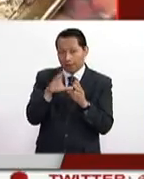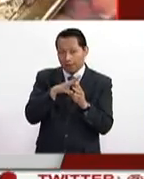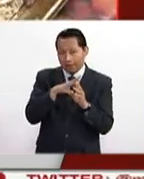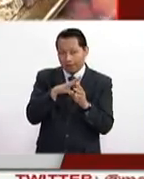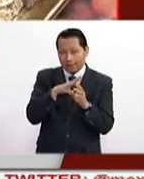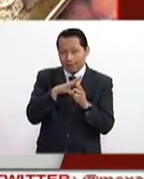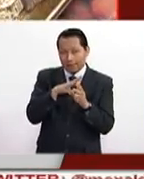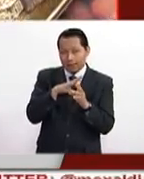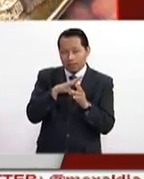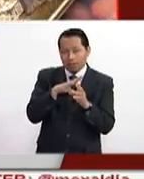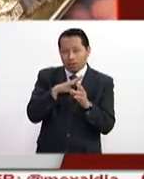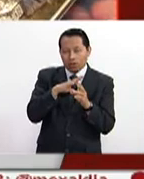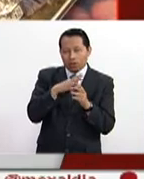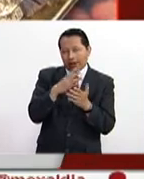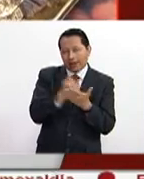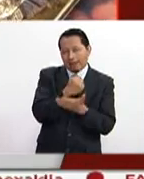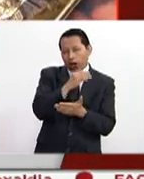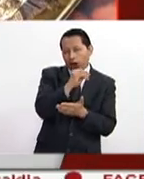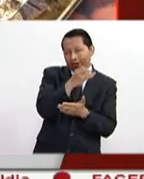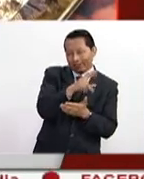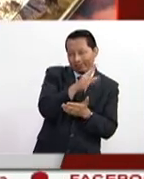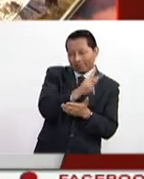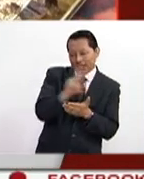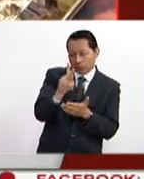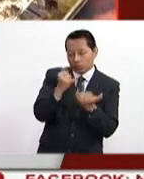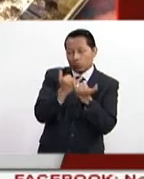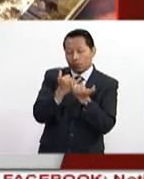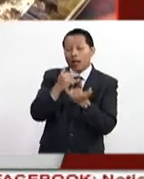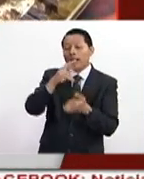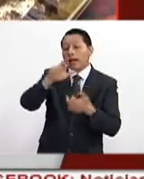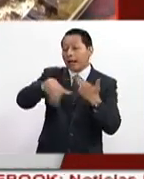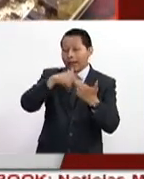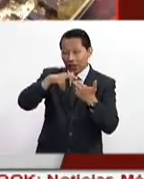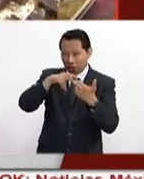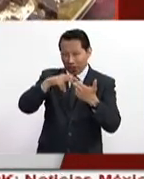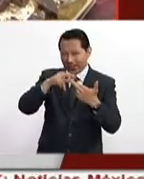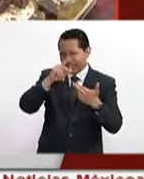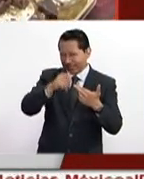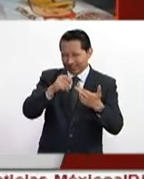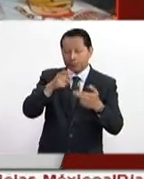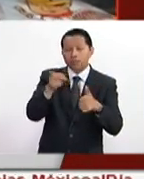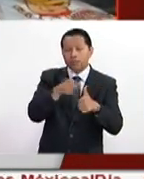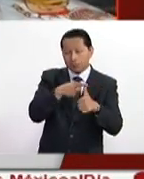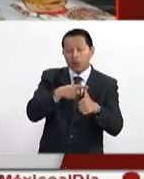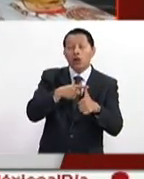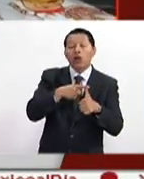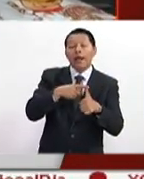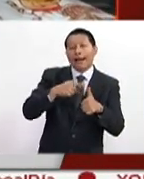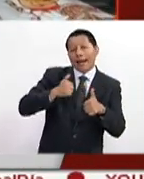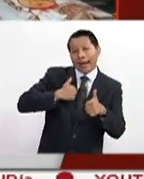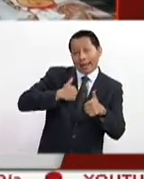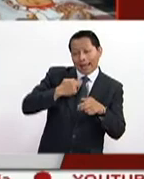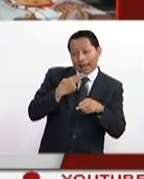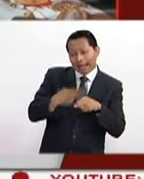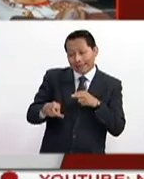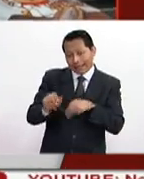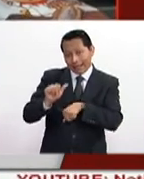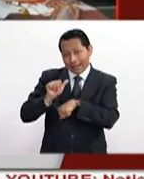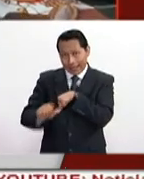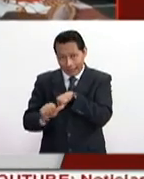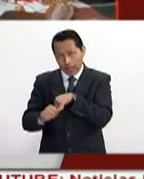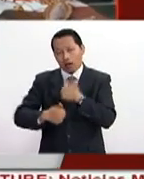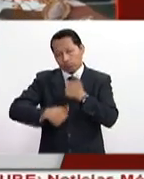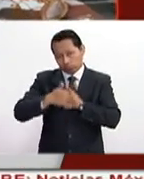pero es todo el continente americano. Entonces compites con canadienses hasta argentinos, ¿no?